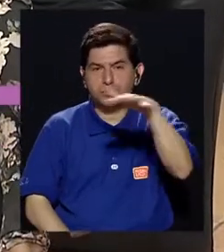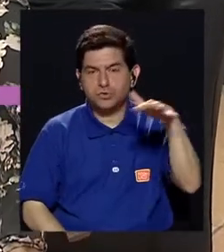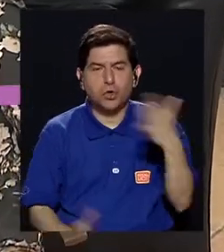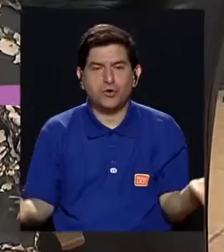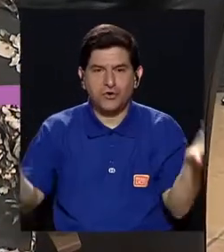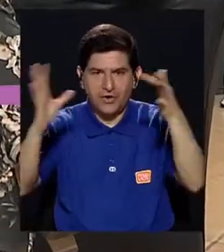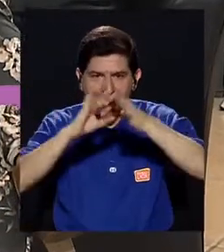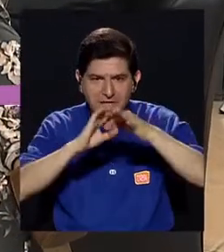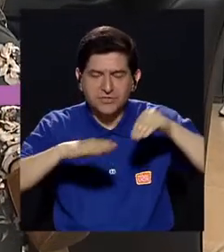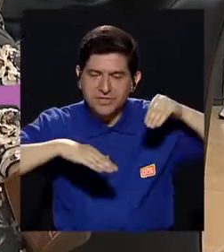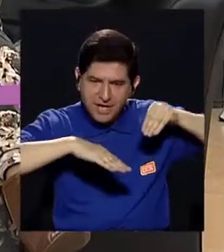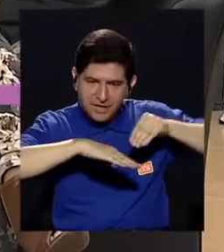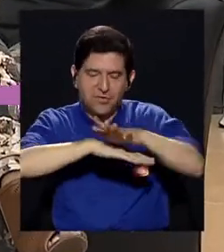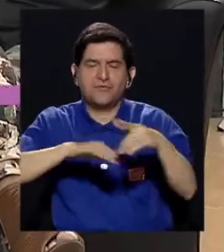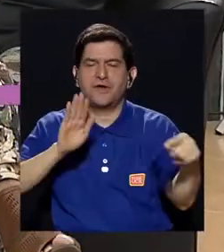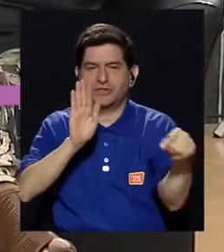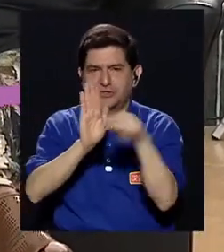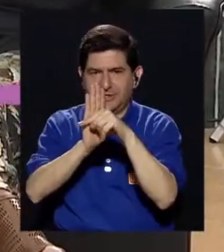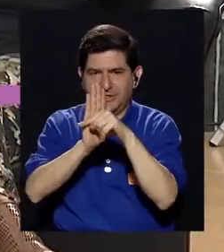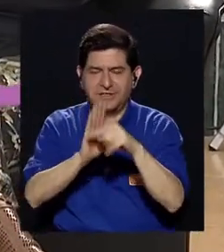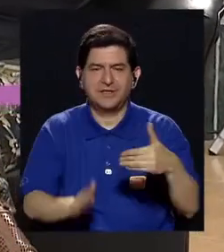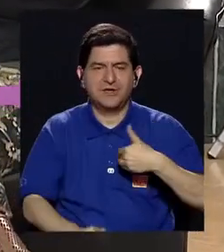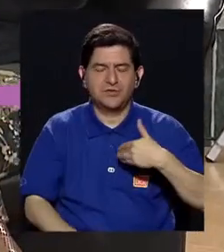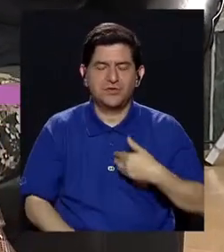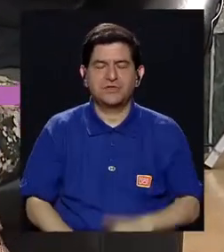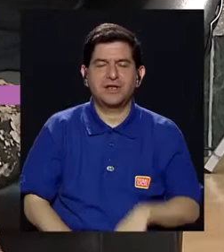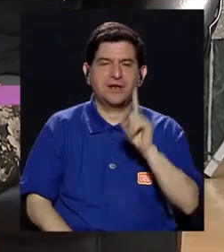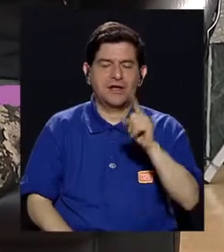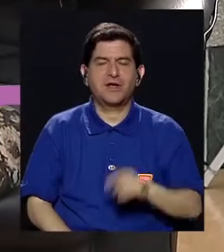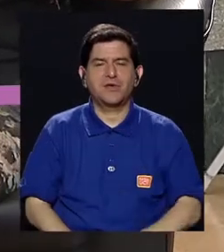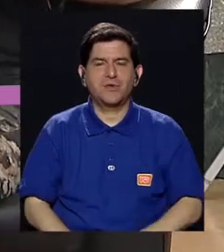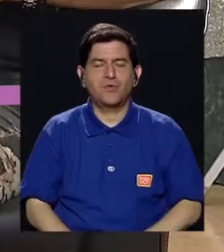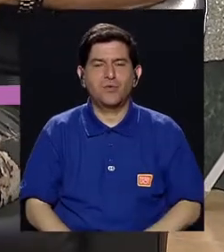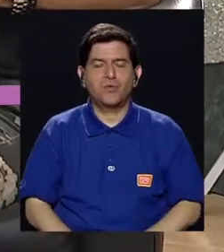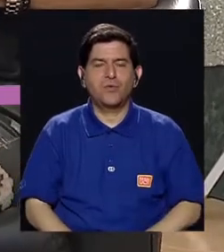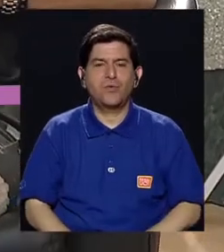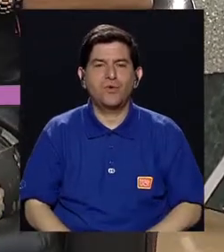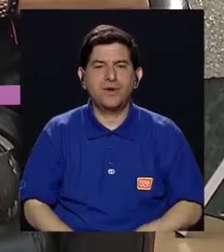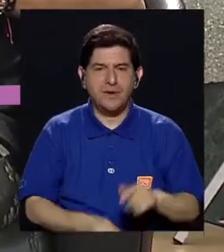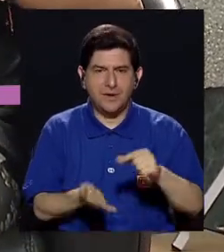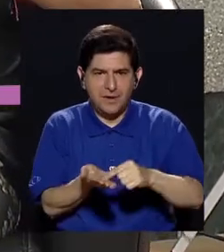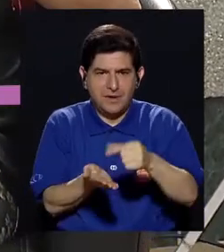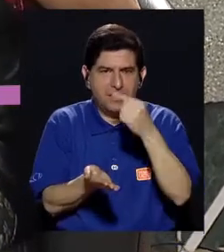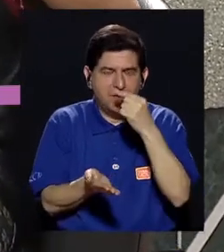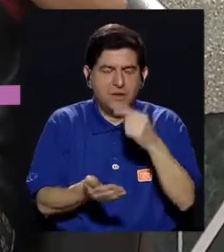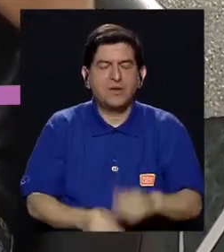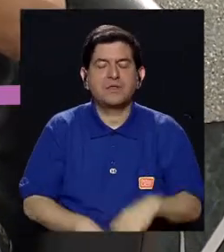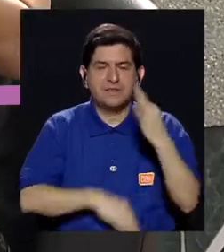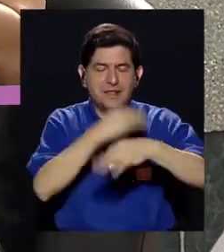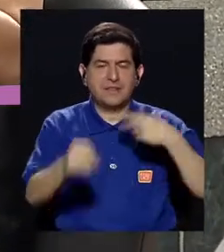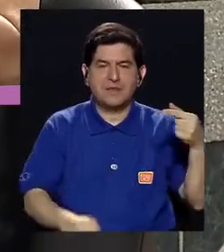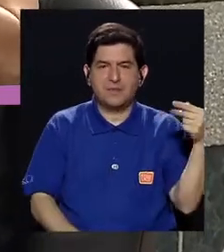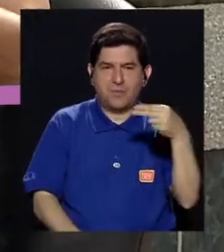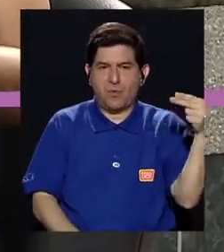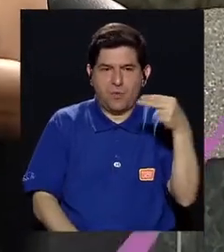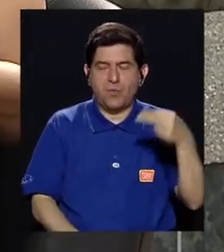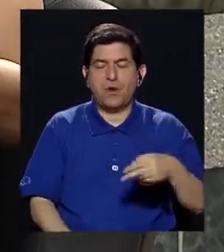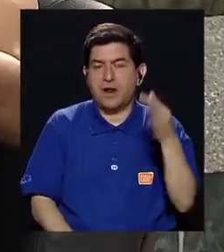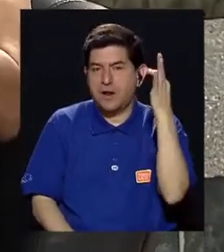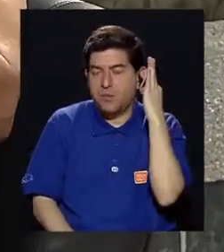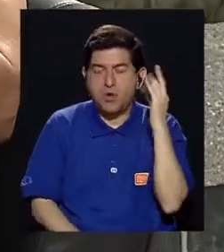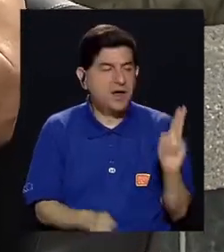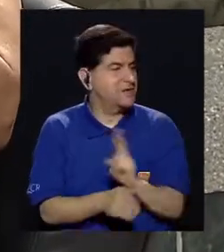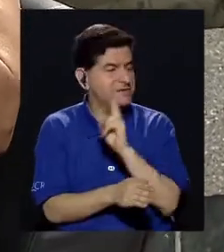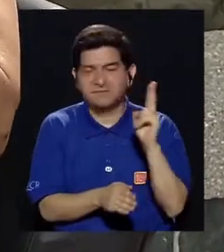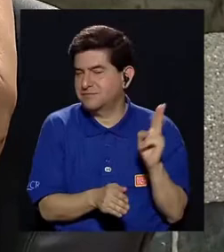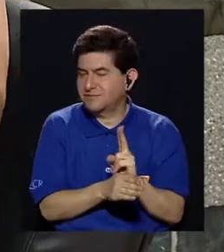relación a los efectos adversos de un anticonceptivo hormonal hace que muchas mujeres o los dejen de